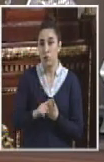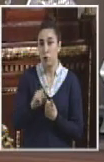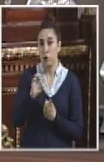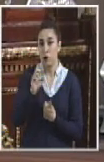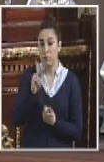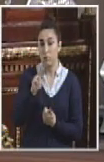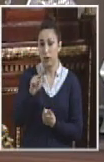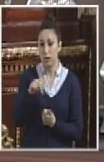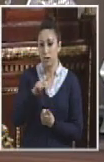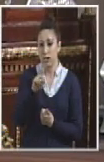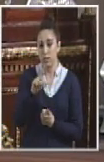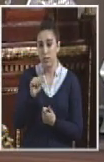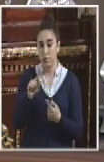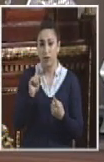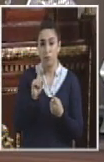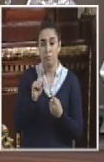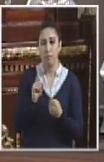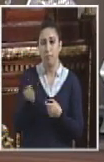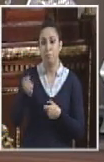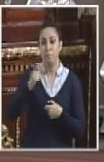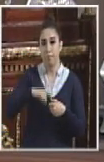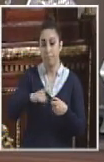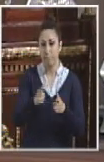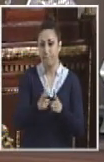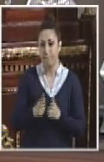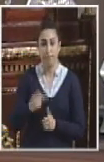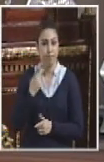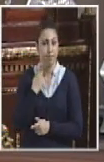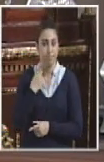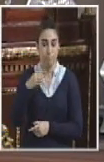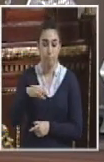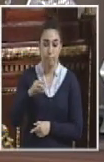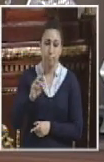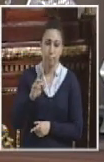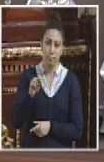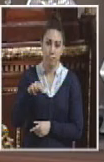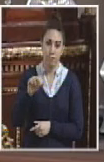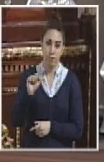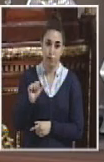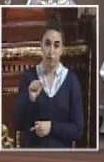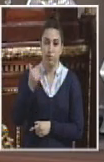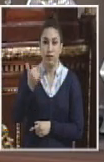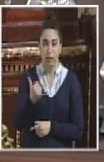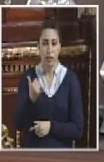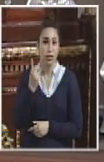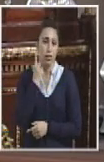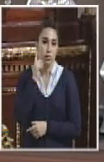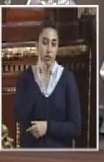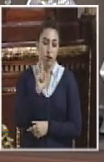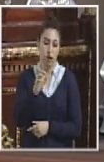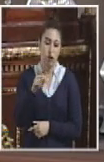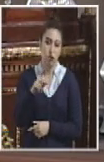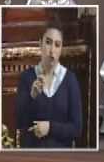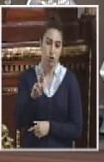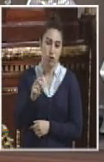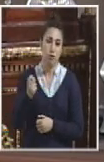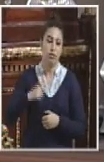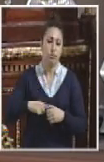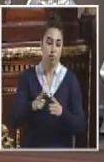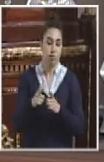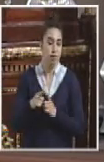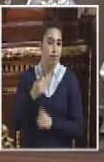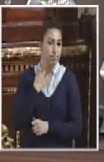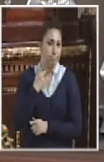Esperanza Villalobos Pérez, integrantes del Grupo Parlamentario de Morena, y diputada Leonor Gómez Otegui, integrante